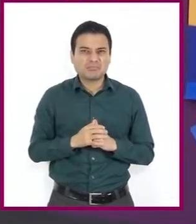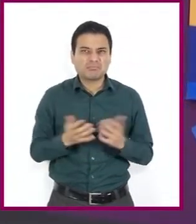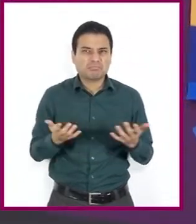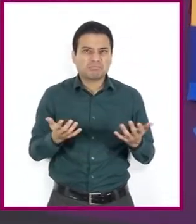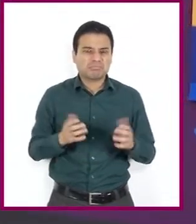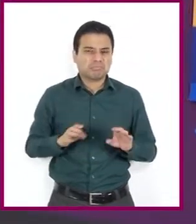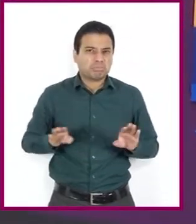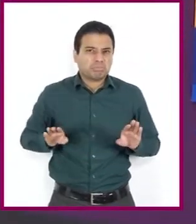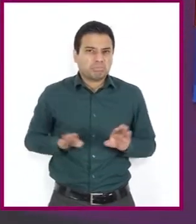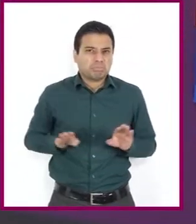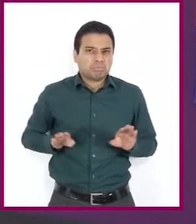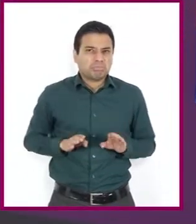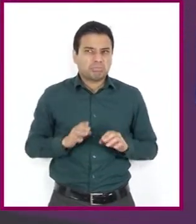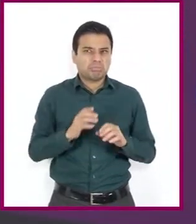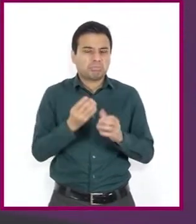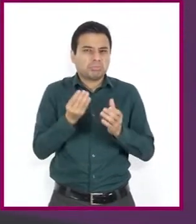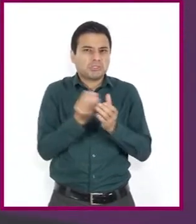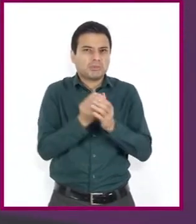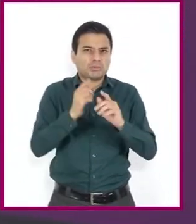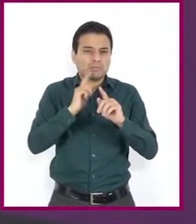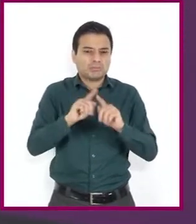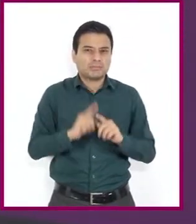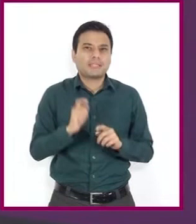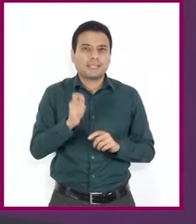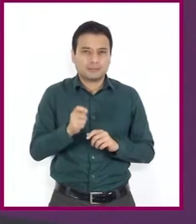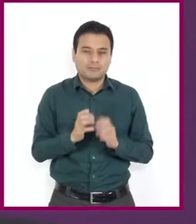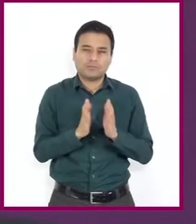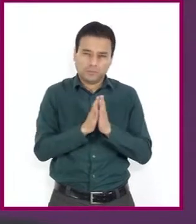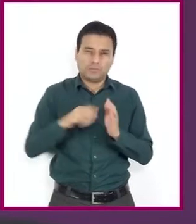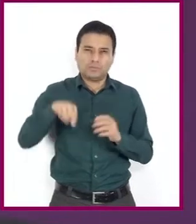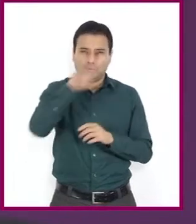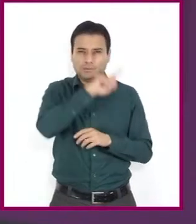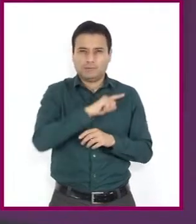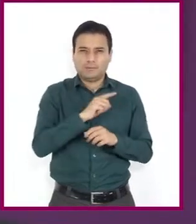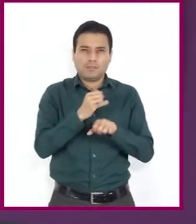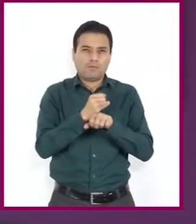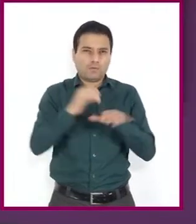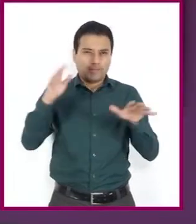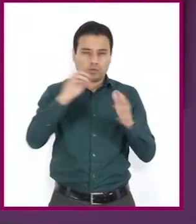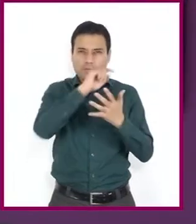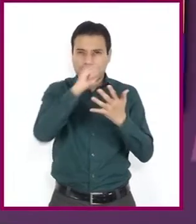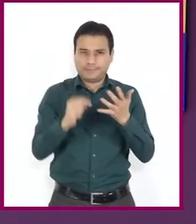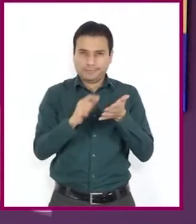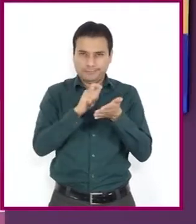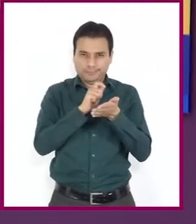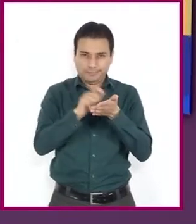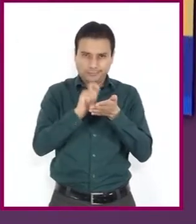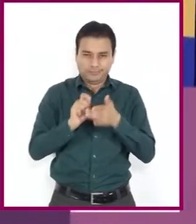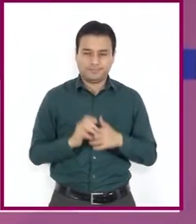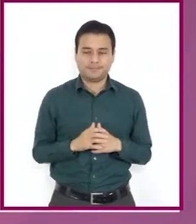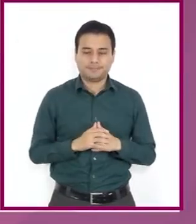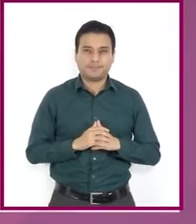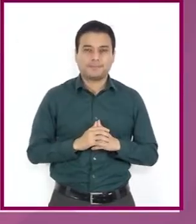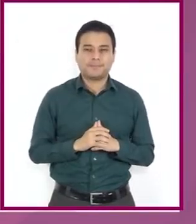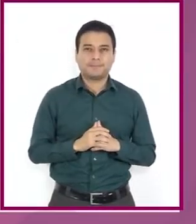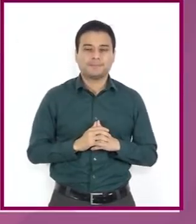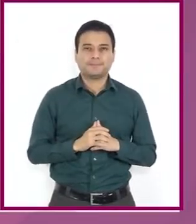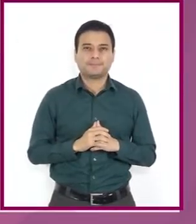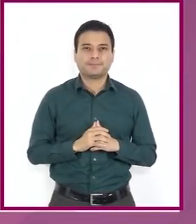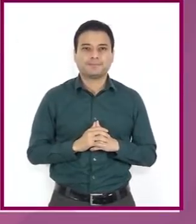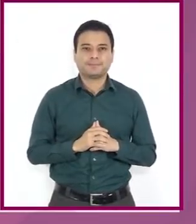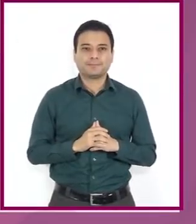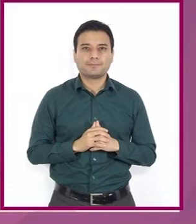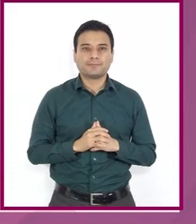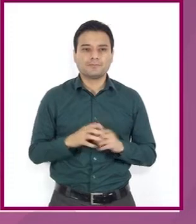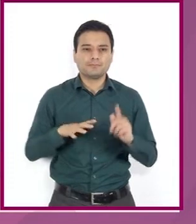sus aspectos y sus tipos. Les pido tomen nota de los datos que les presentaré a continuación.